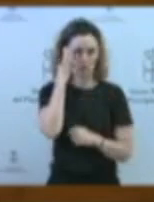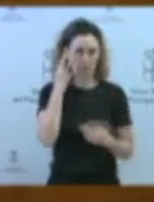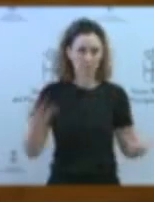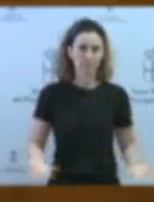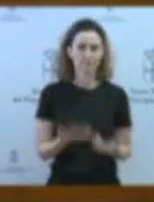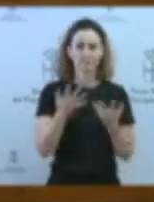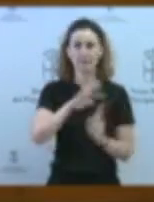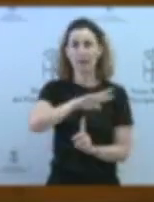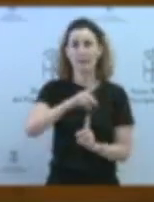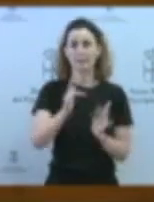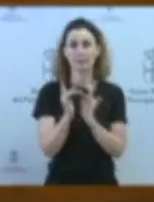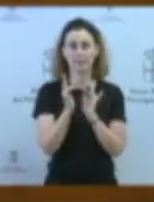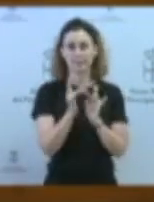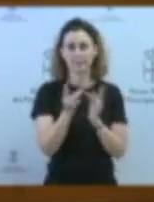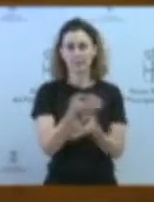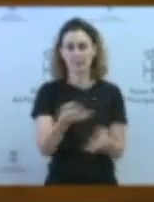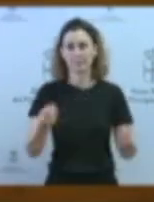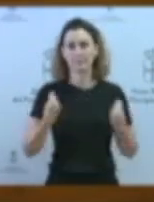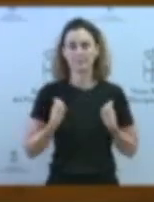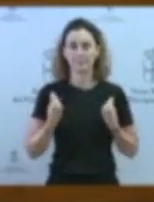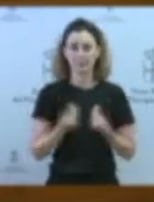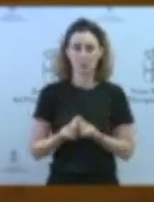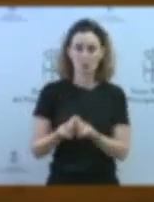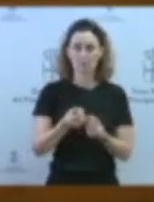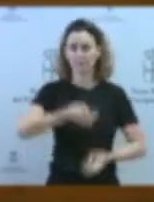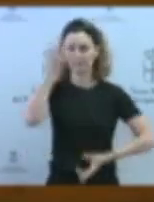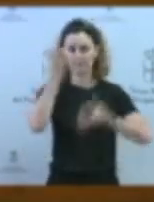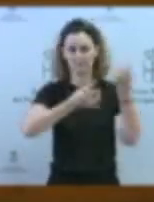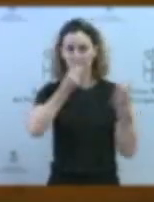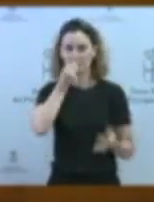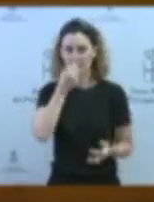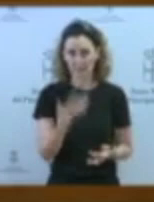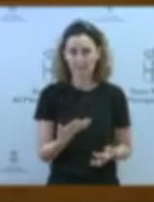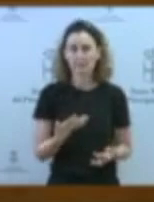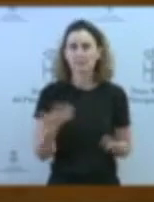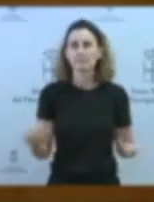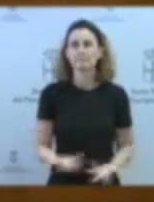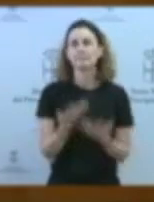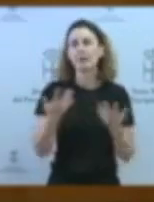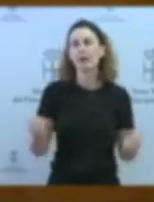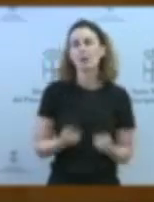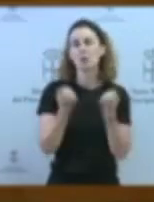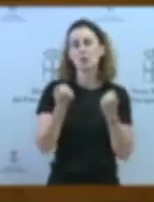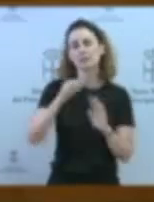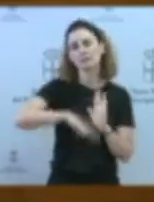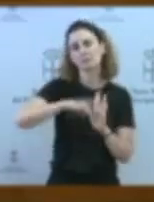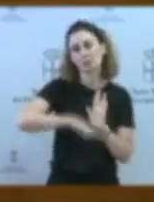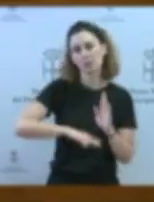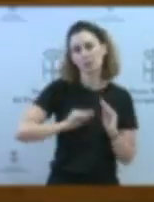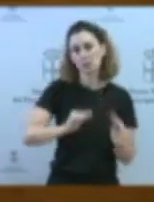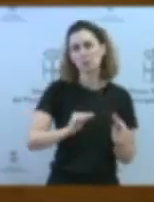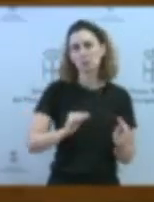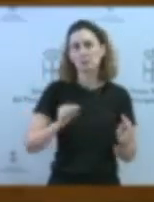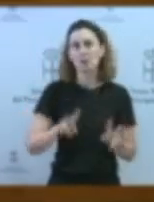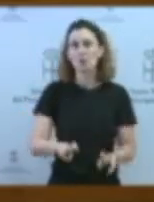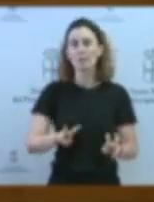aprendizaje y la creatividad. Promover y apoyar las acciones y proyectos de los centros para la innovación y experimentación educativa y cualquier otra